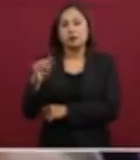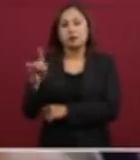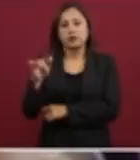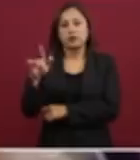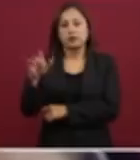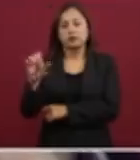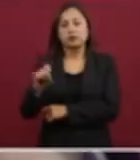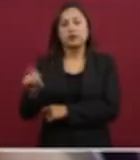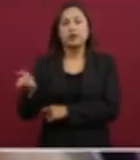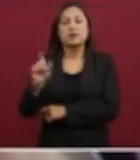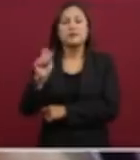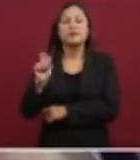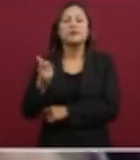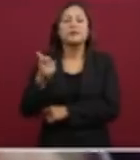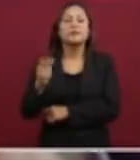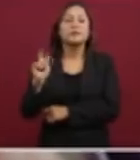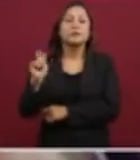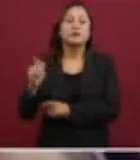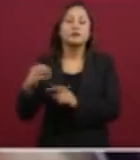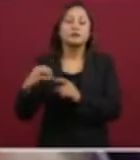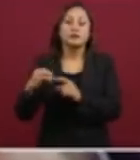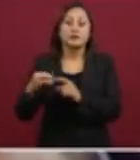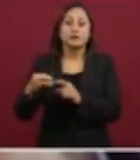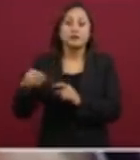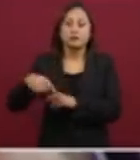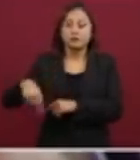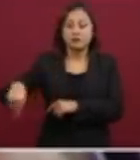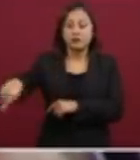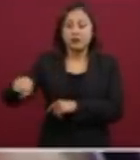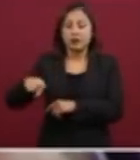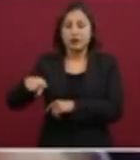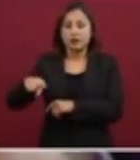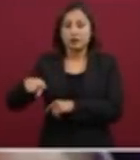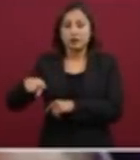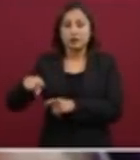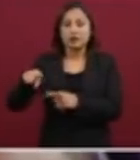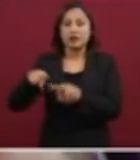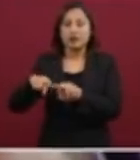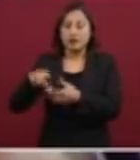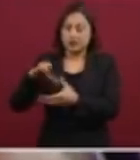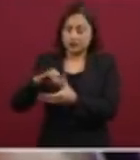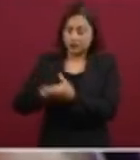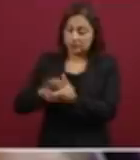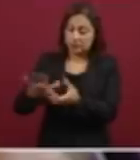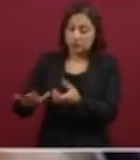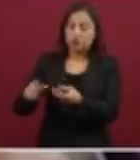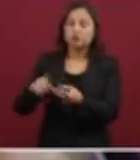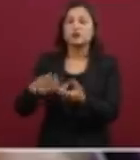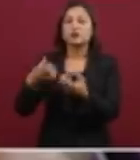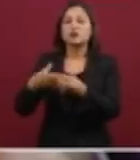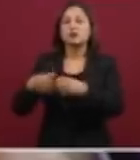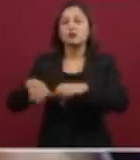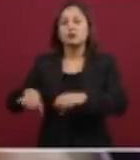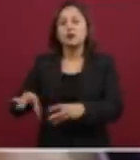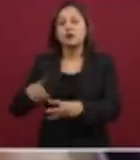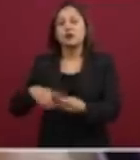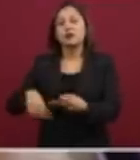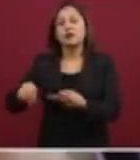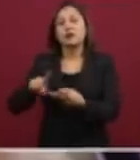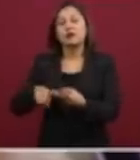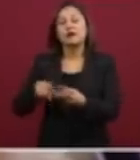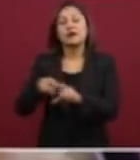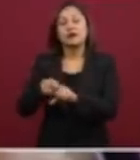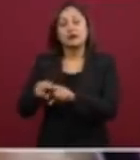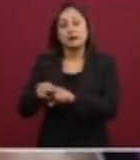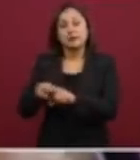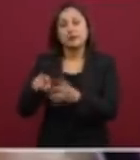73,507 pesos 20 centavos, tiene a su esposa, a su cuñada, a su hermana, a su hermano, perdón,